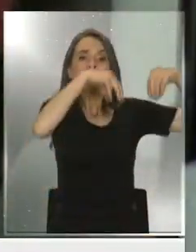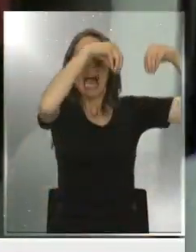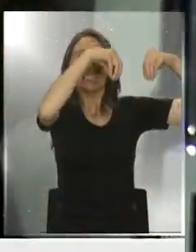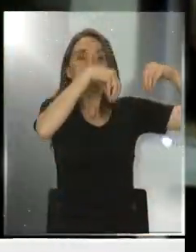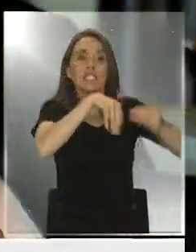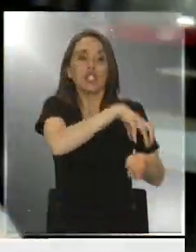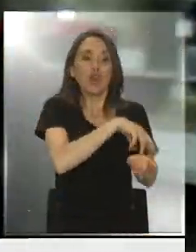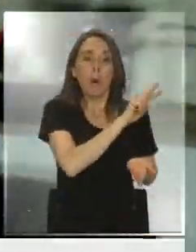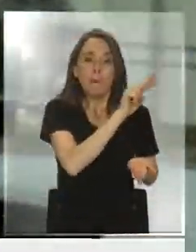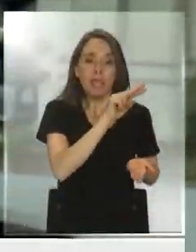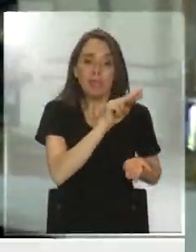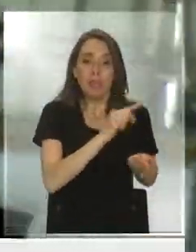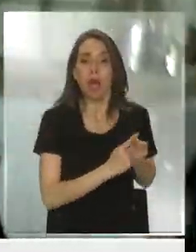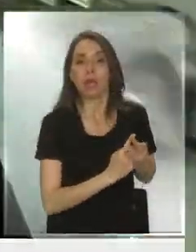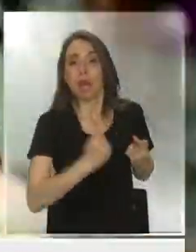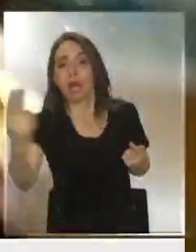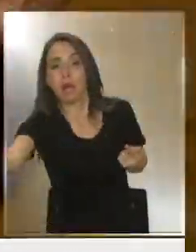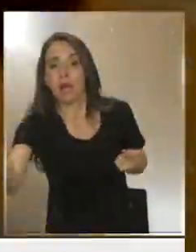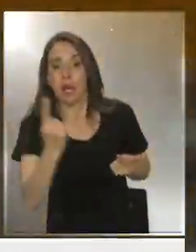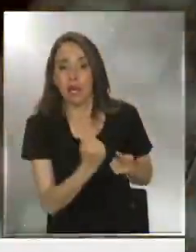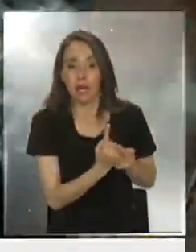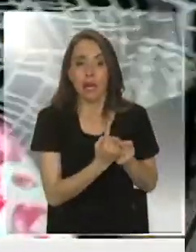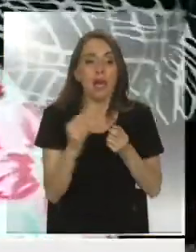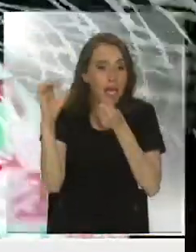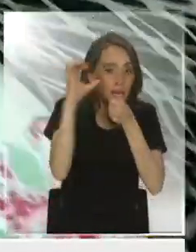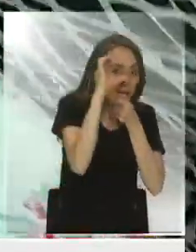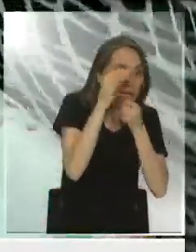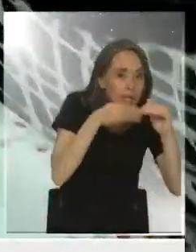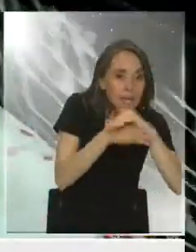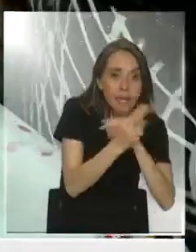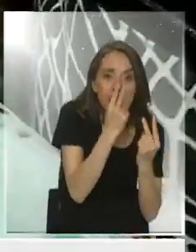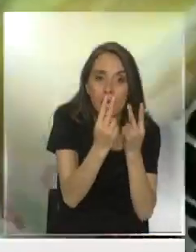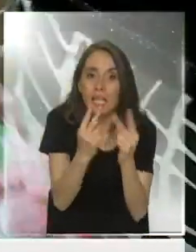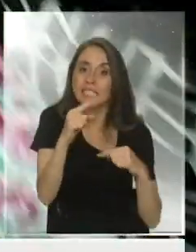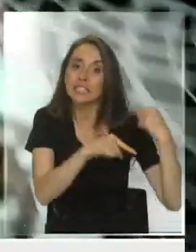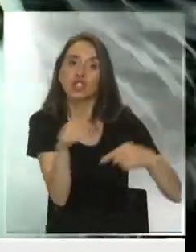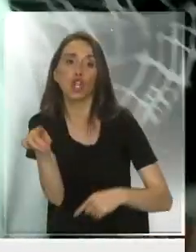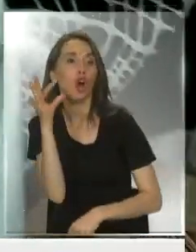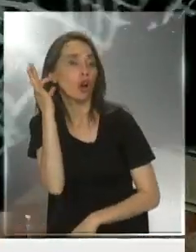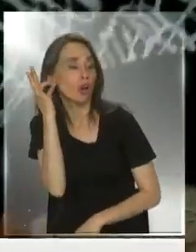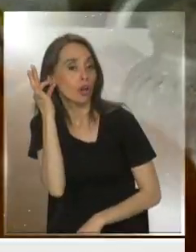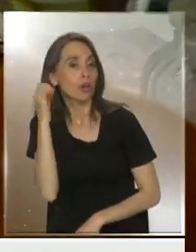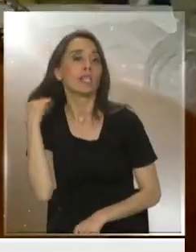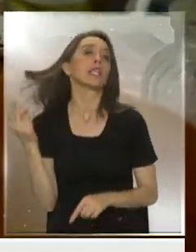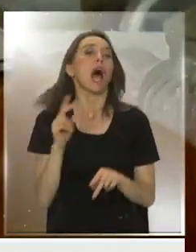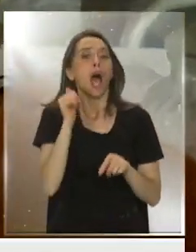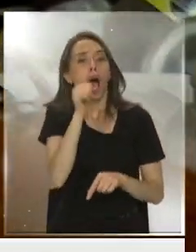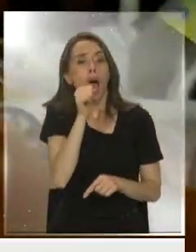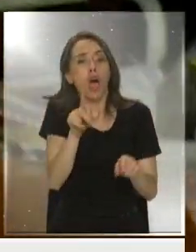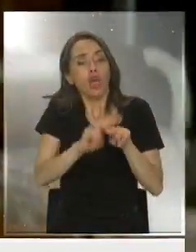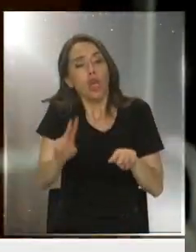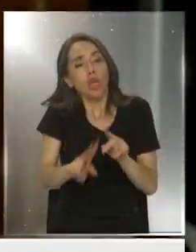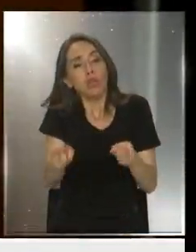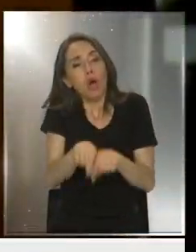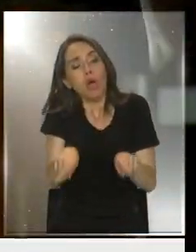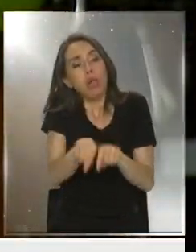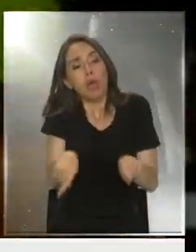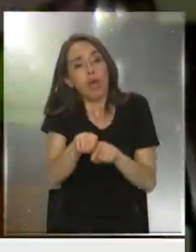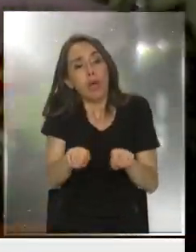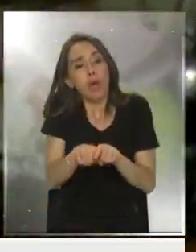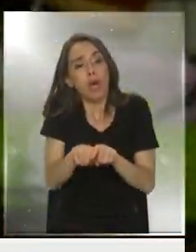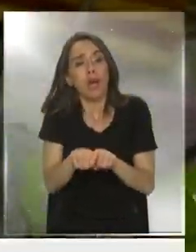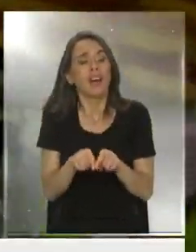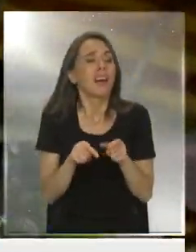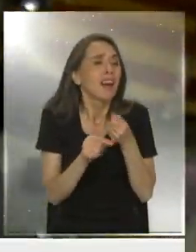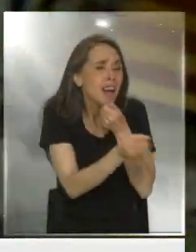Pintana. Su refugio y el lugar donde conoceremos más de su historia y de una rutina que impacta y agota solo de